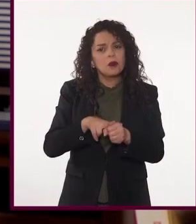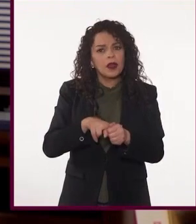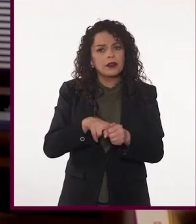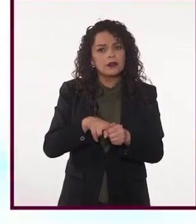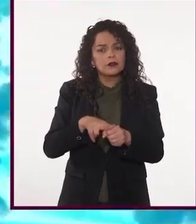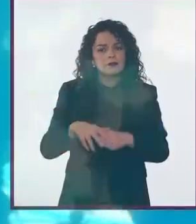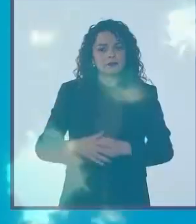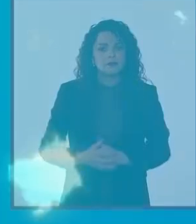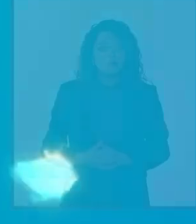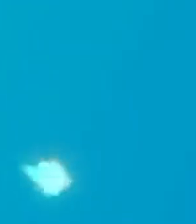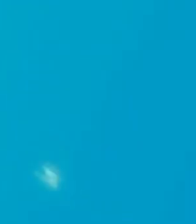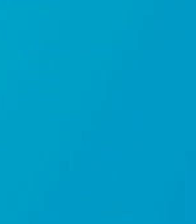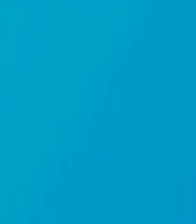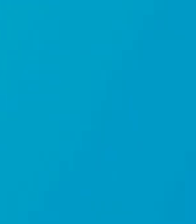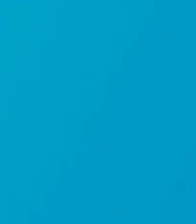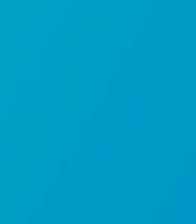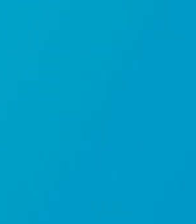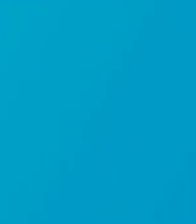normales.